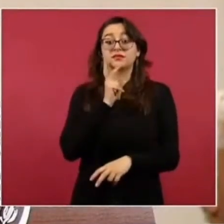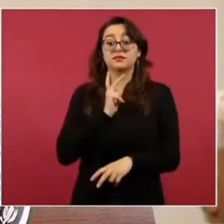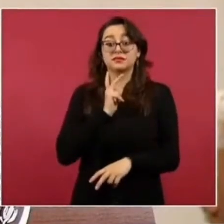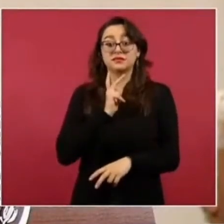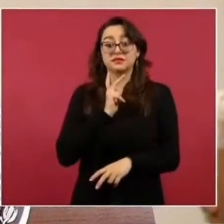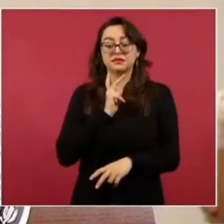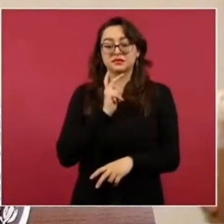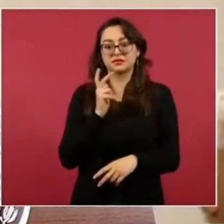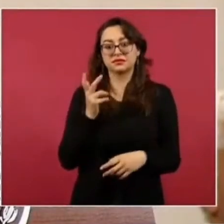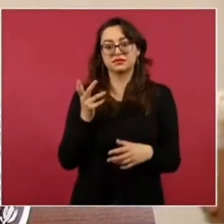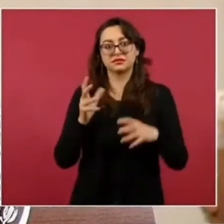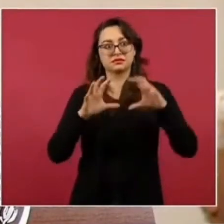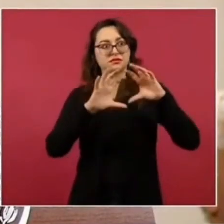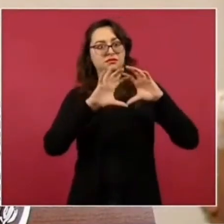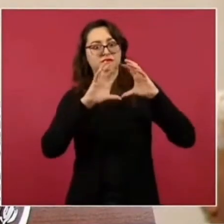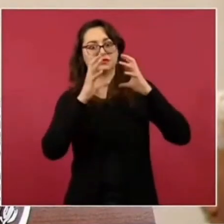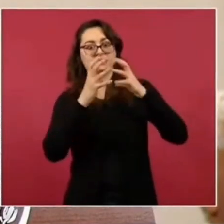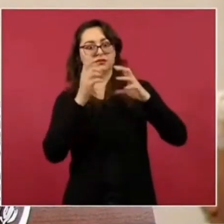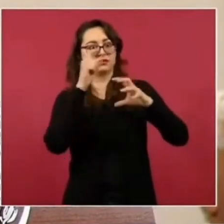gran tentación.